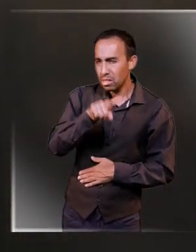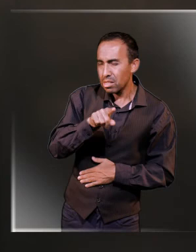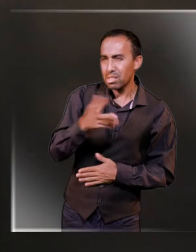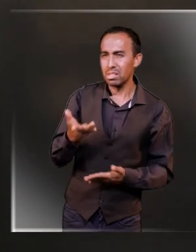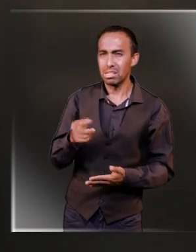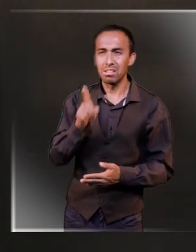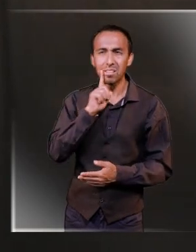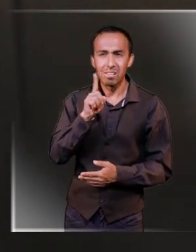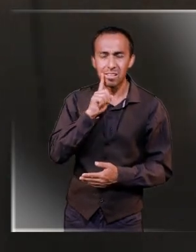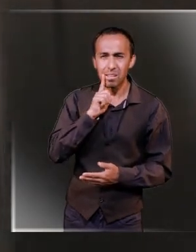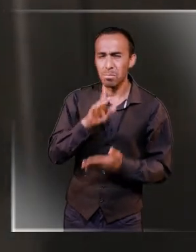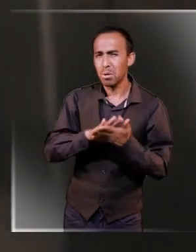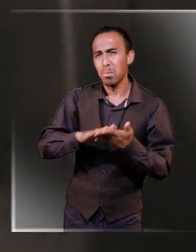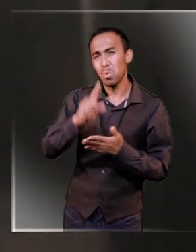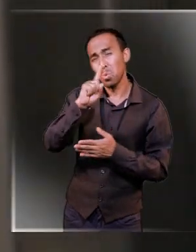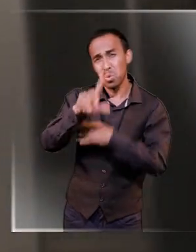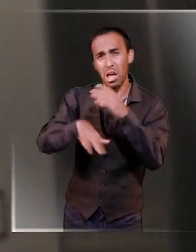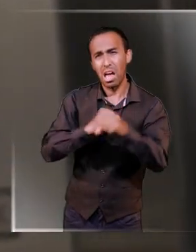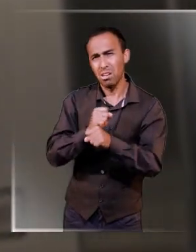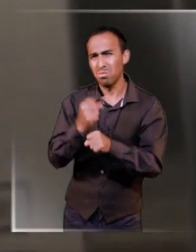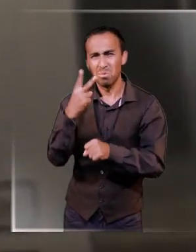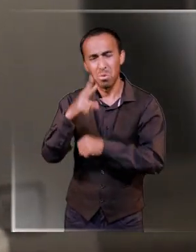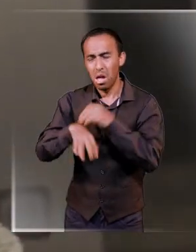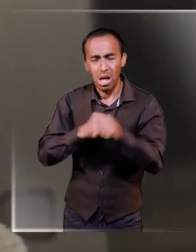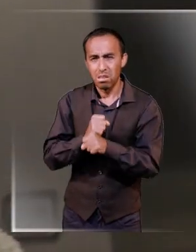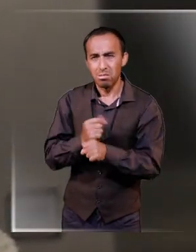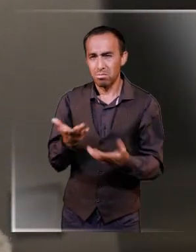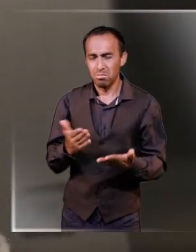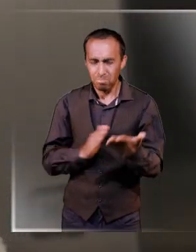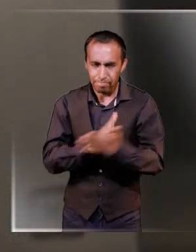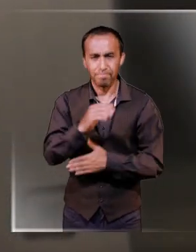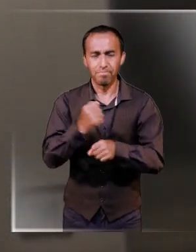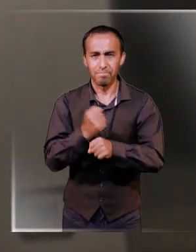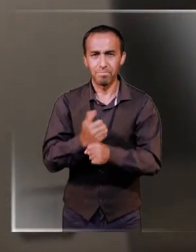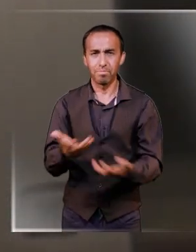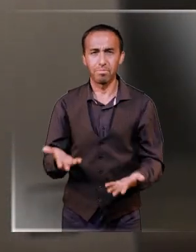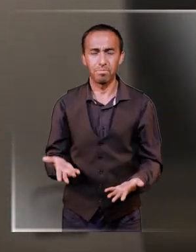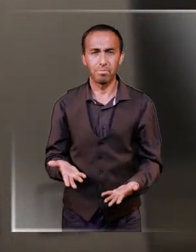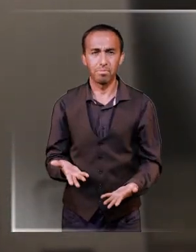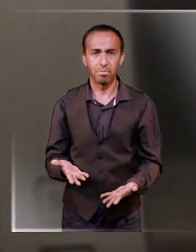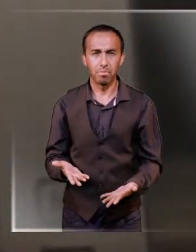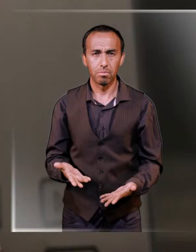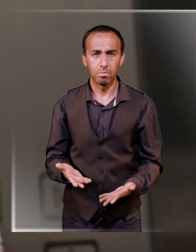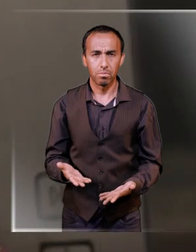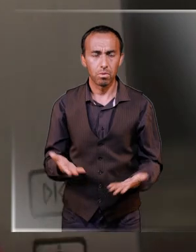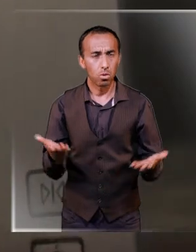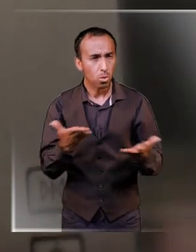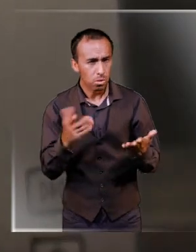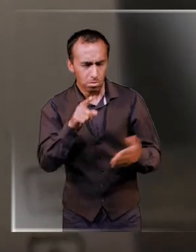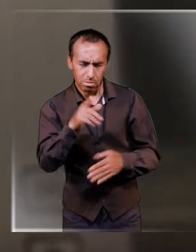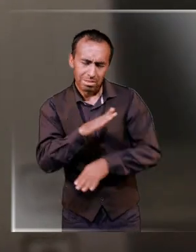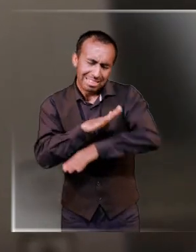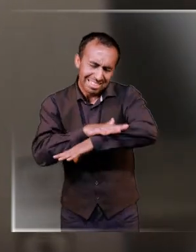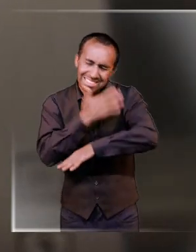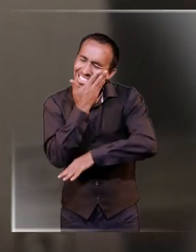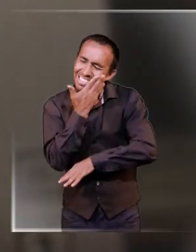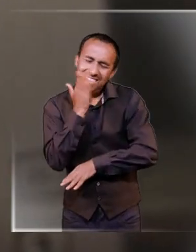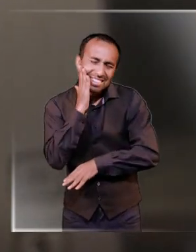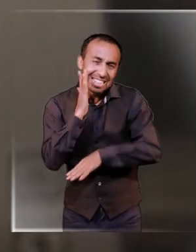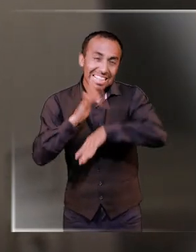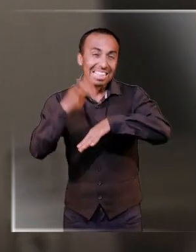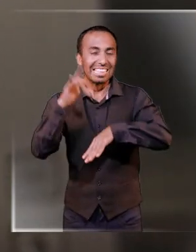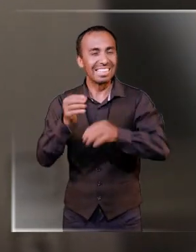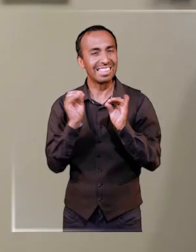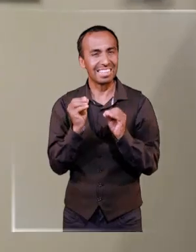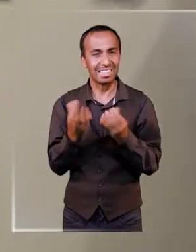nos hubiese pasado cuando los chiquillos tenían un año, dos años. No tenemos que volvernos a comer cosas que tosan nunca más. Oye, ¿estás calentito?